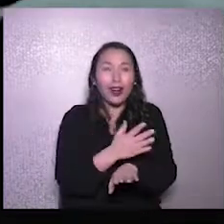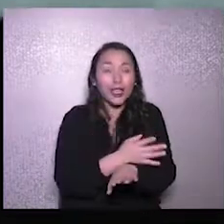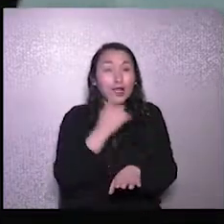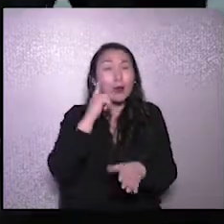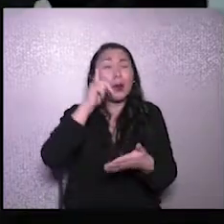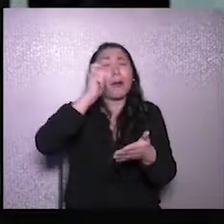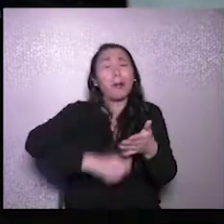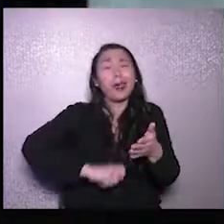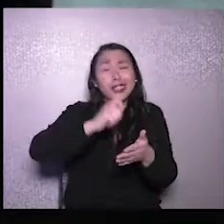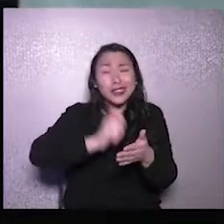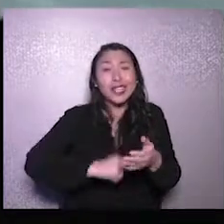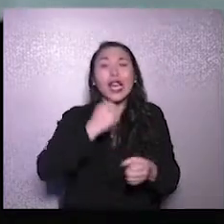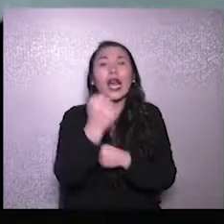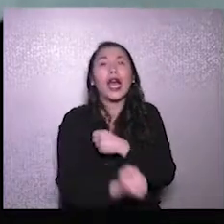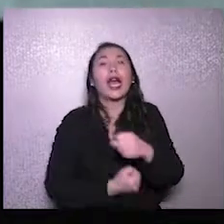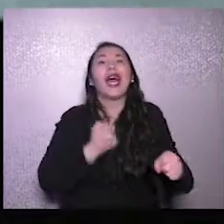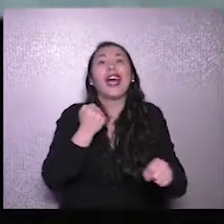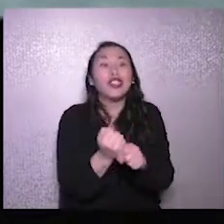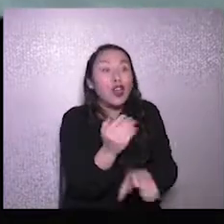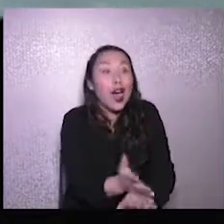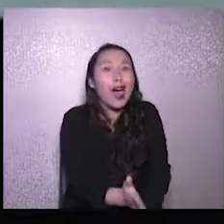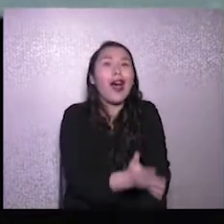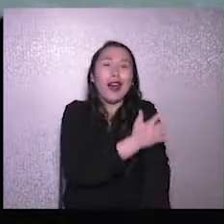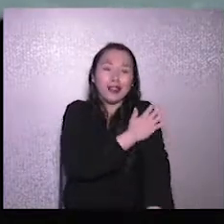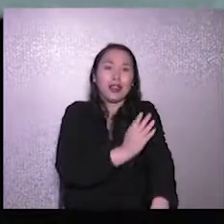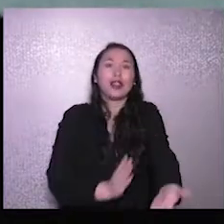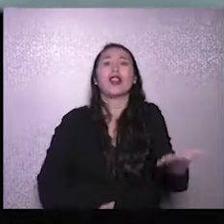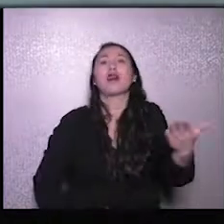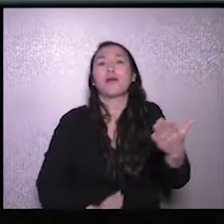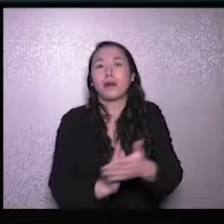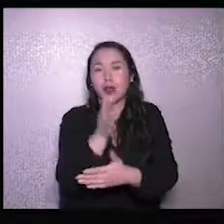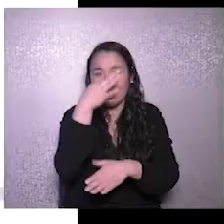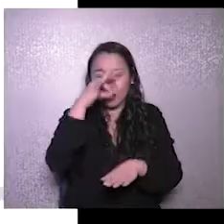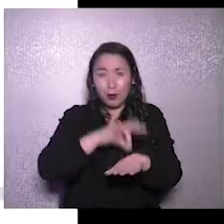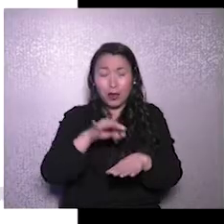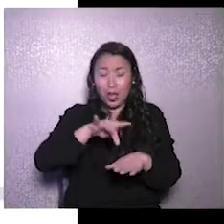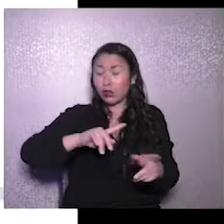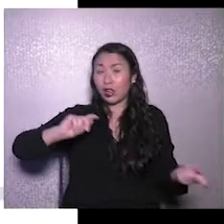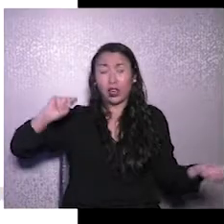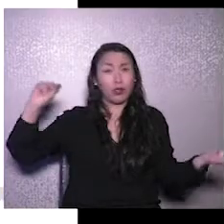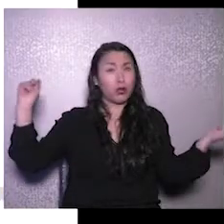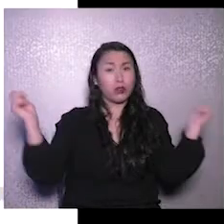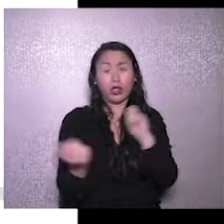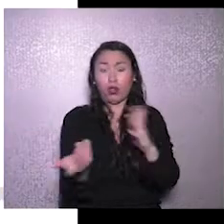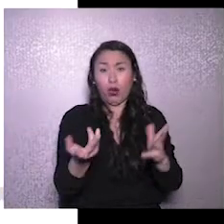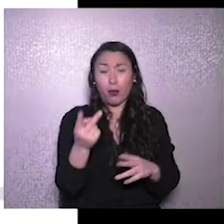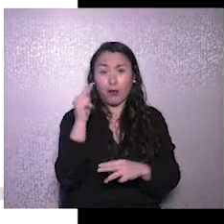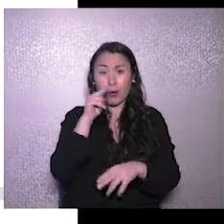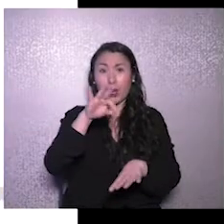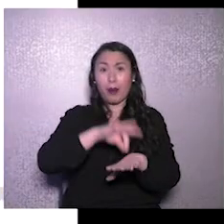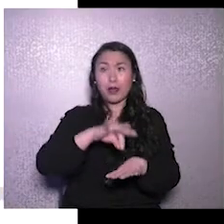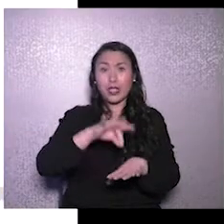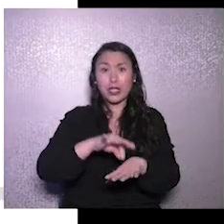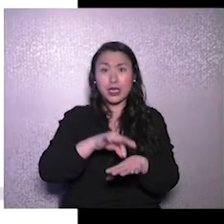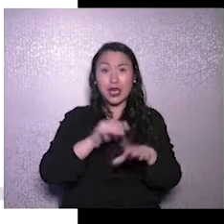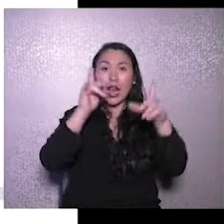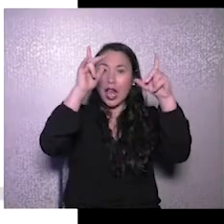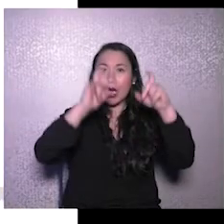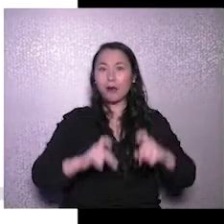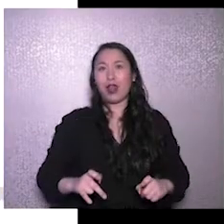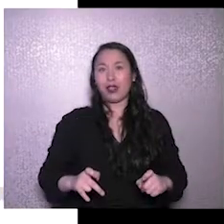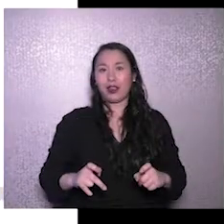meses, años, a que aparezcan las enfermedades. Esto está revolucionando la forma en que vemos la medicina hoy en día y las vemos las imágenes hoy